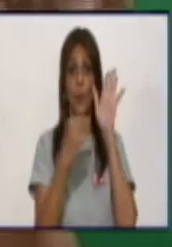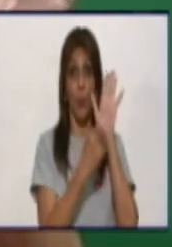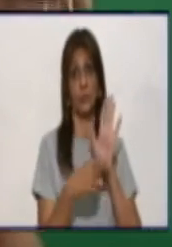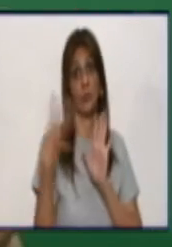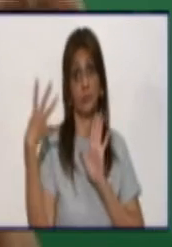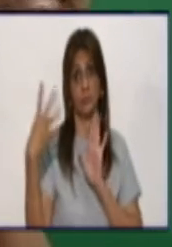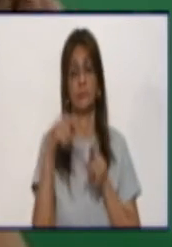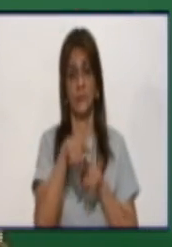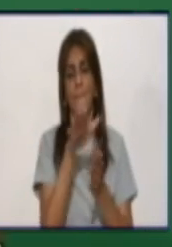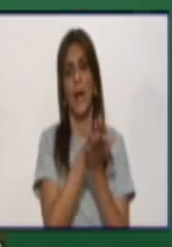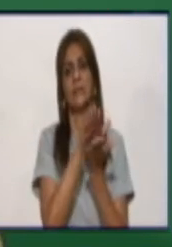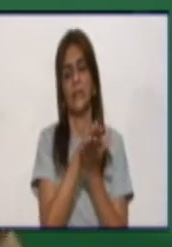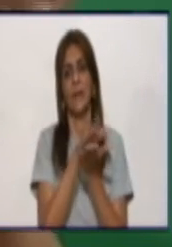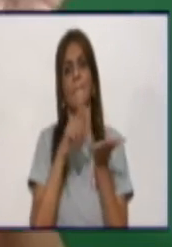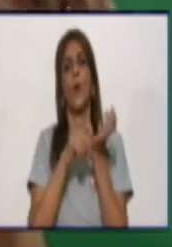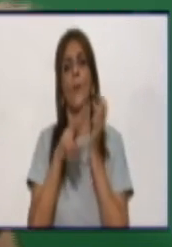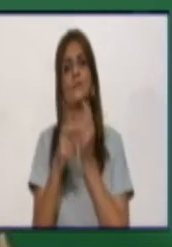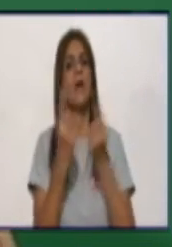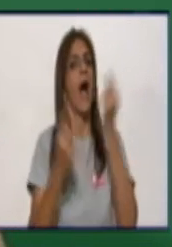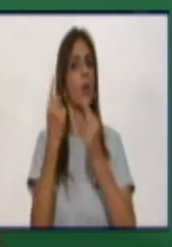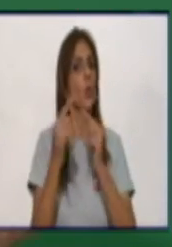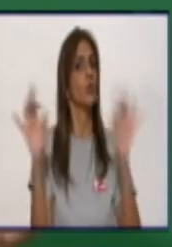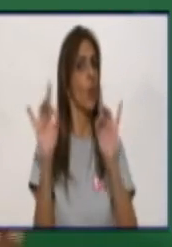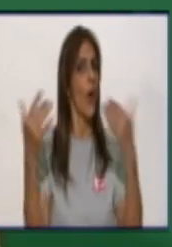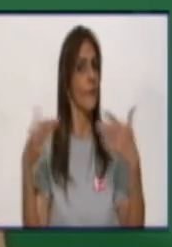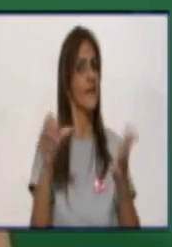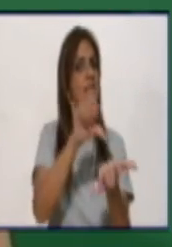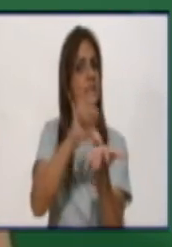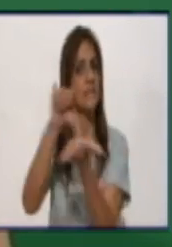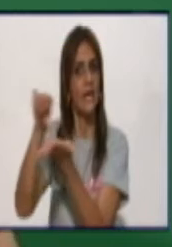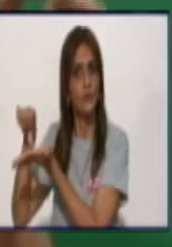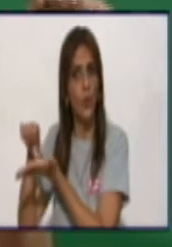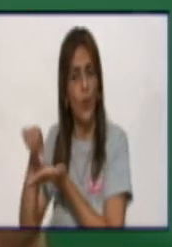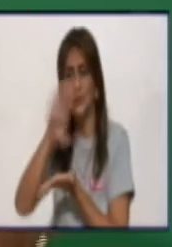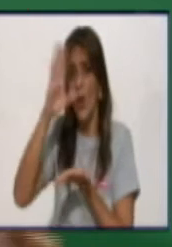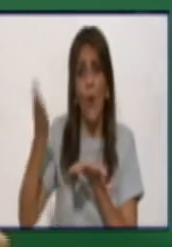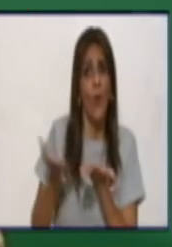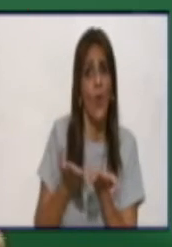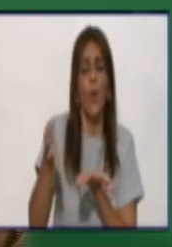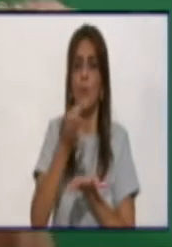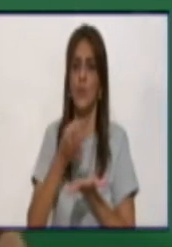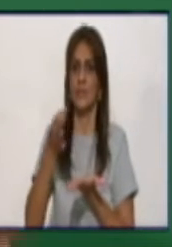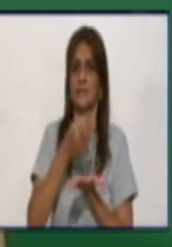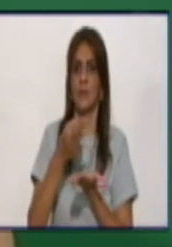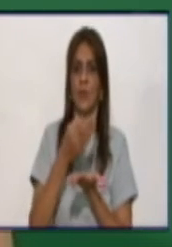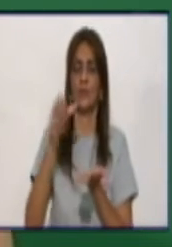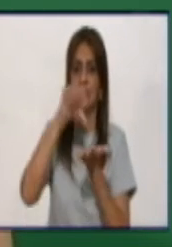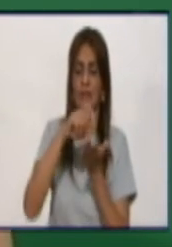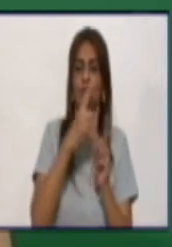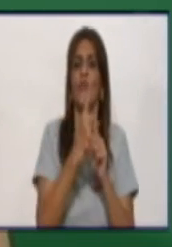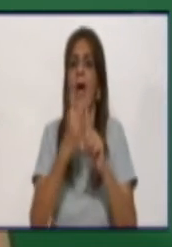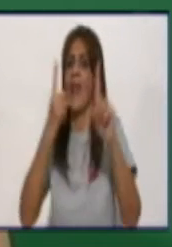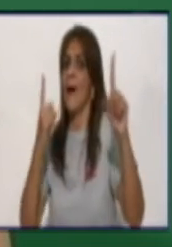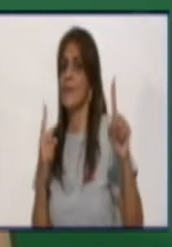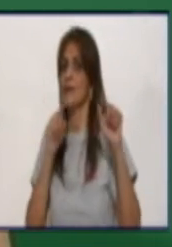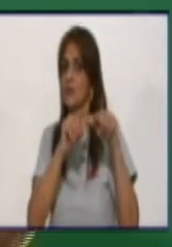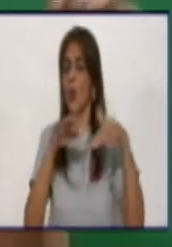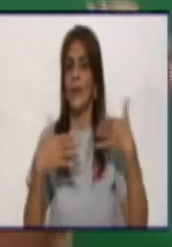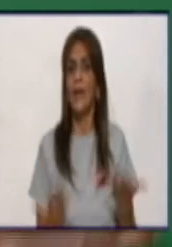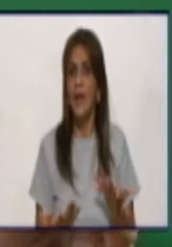centro de aislamiento en cada uno de los territorios que den respuesta también a la situación epidemiológica que tiene la